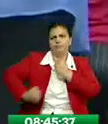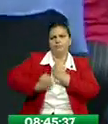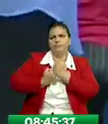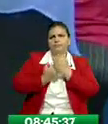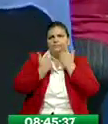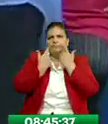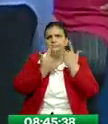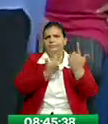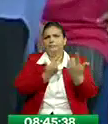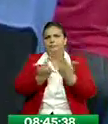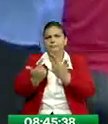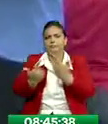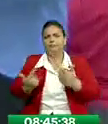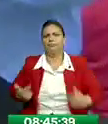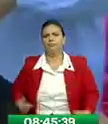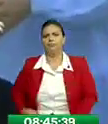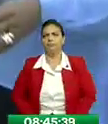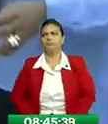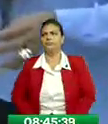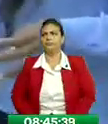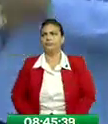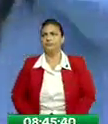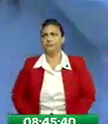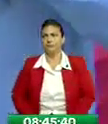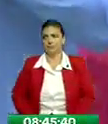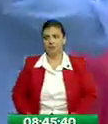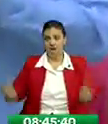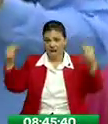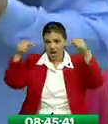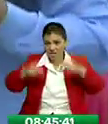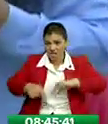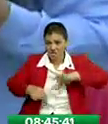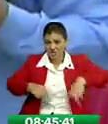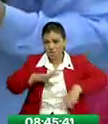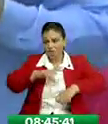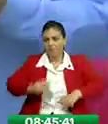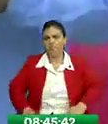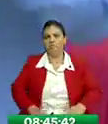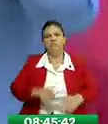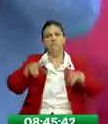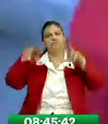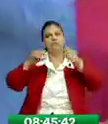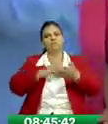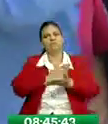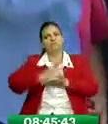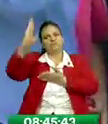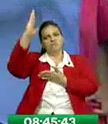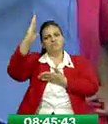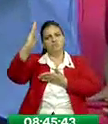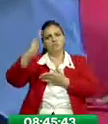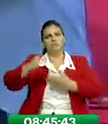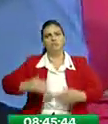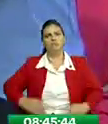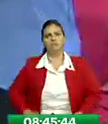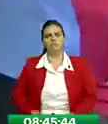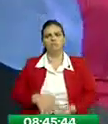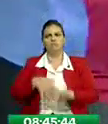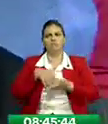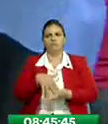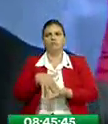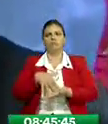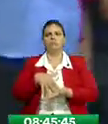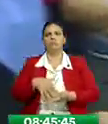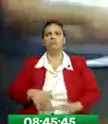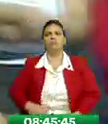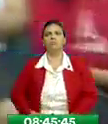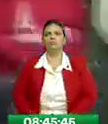atrever a... Que no se atrevan nunca más a venir aquí a hacer sus tonteras que hacen ellos. Diga. Estamos bien parados, estamos reforzados